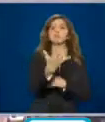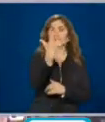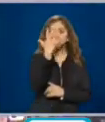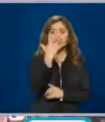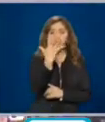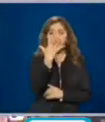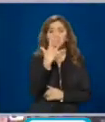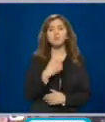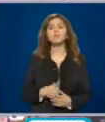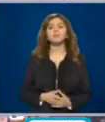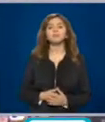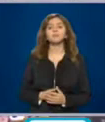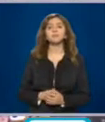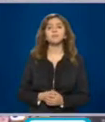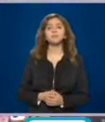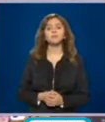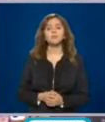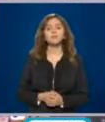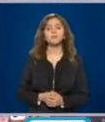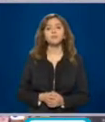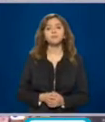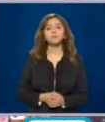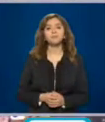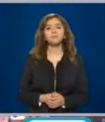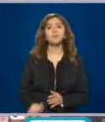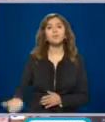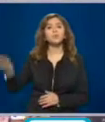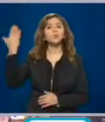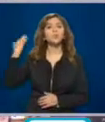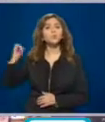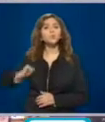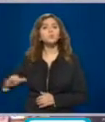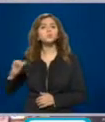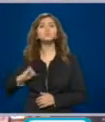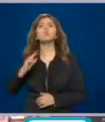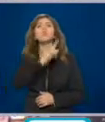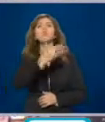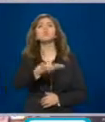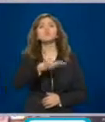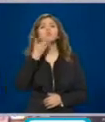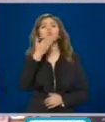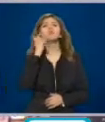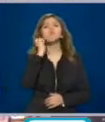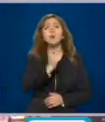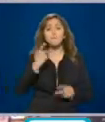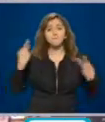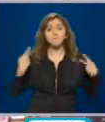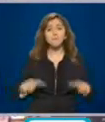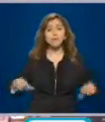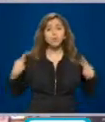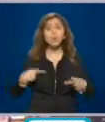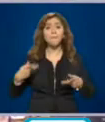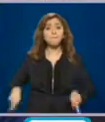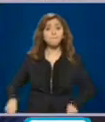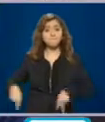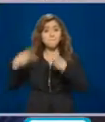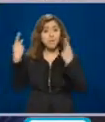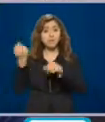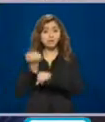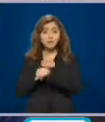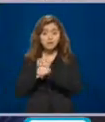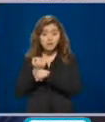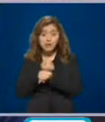pues como costumbre que se tenía, había mucha gente que se dedicaba a vender sangre, ¿no? Se